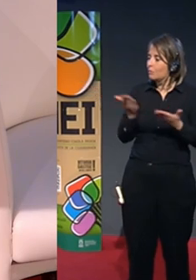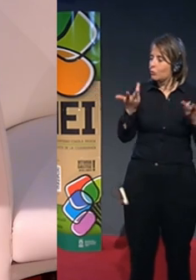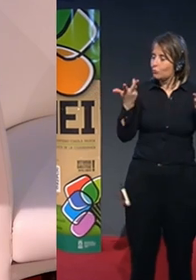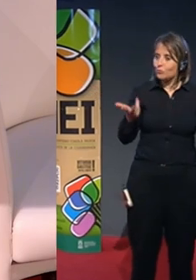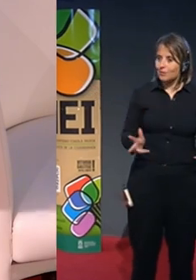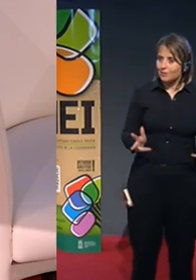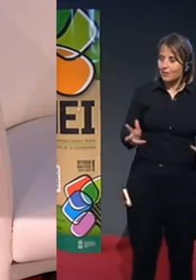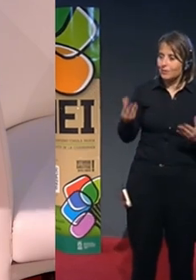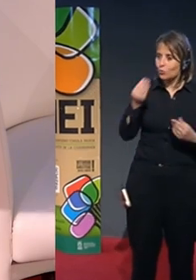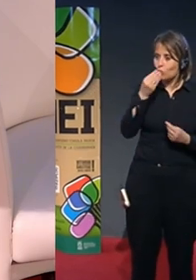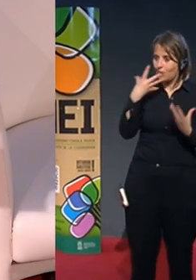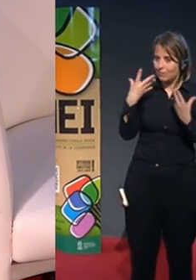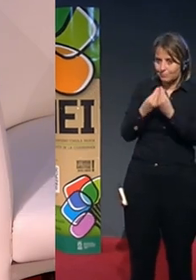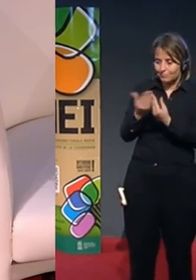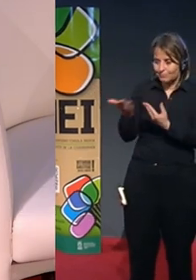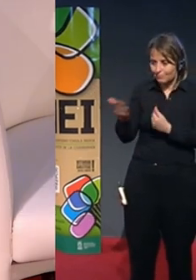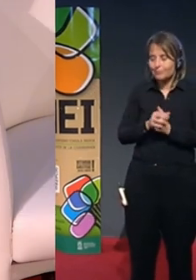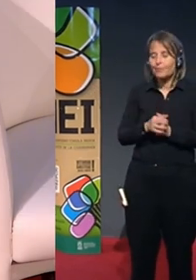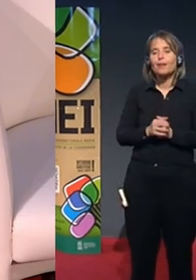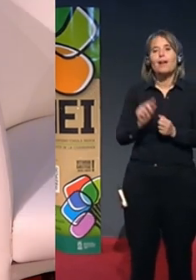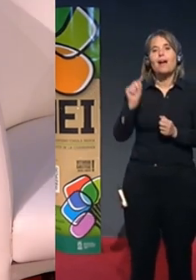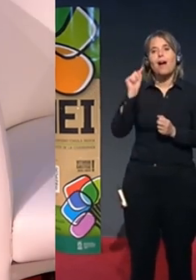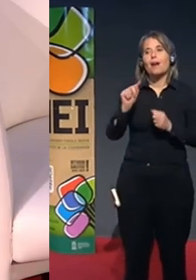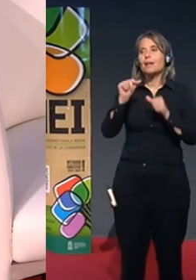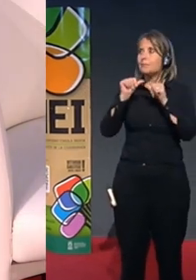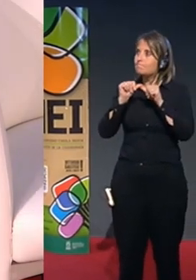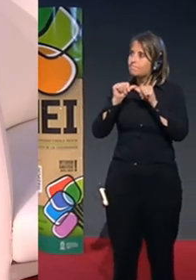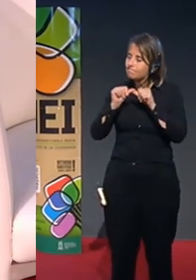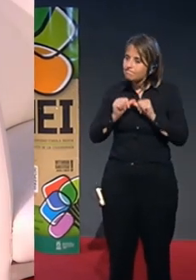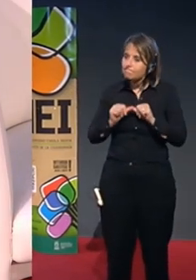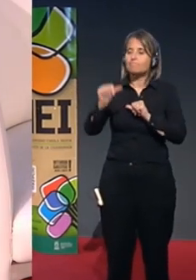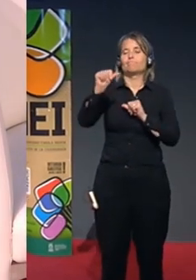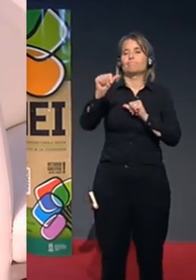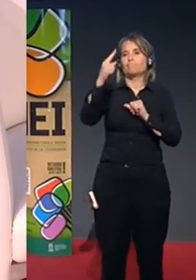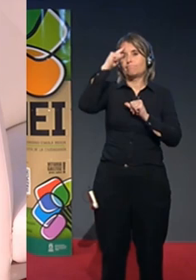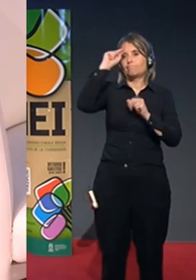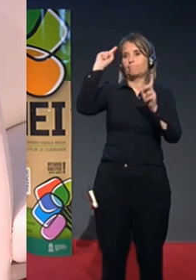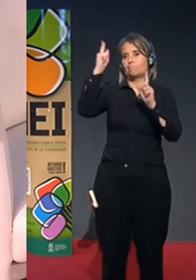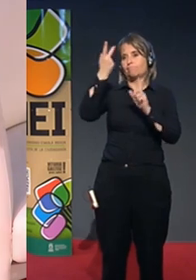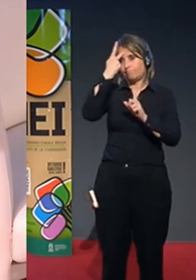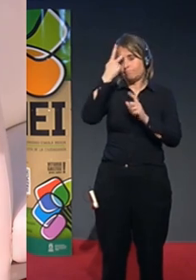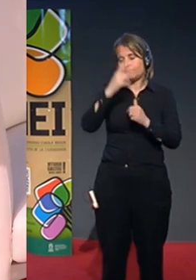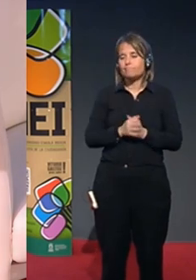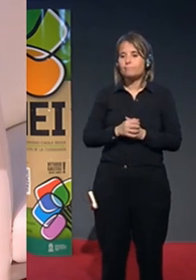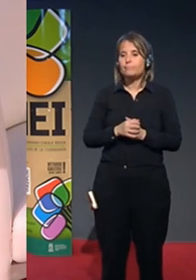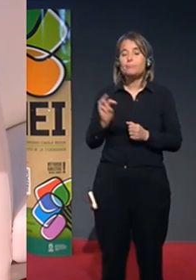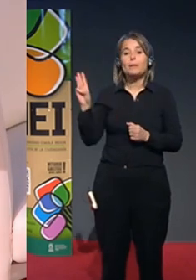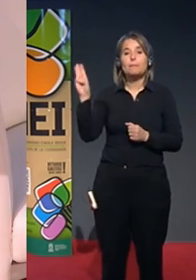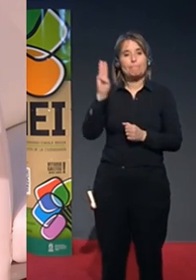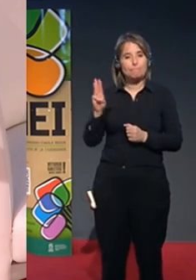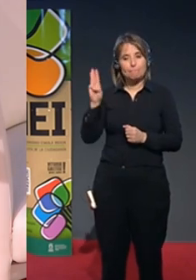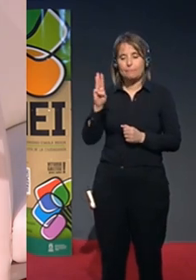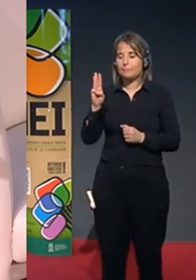sentarse a comer con él Y aquel también fue un poco un punto de inflexión Pepe esquina si me lo